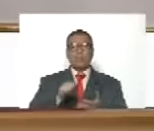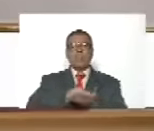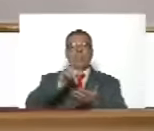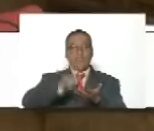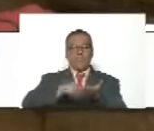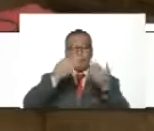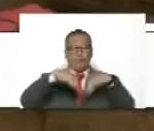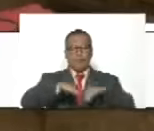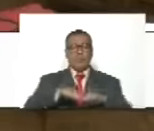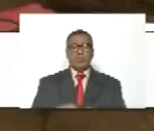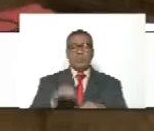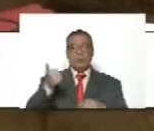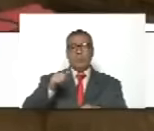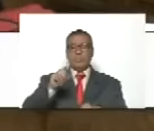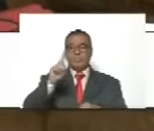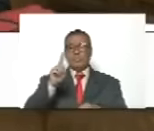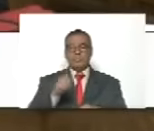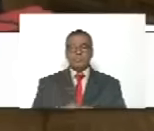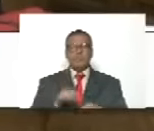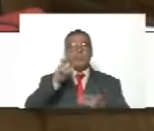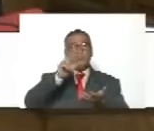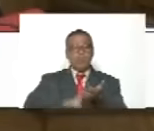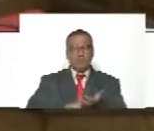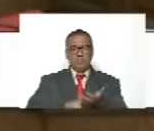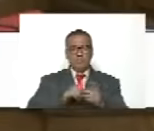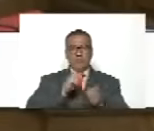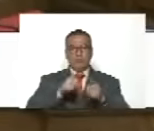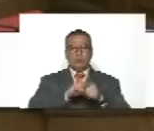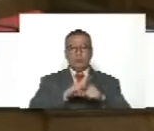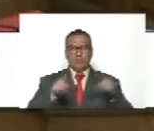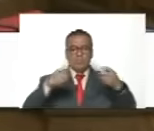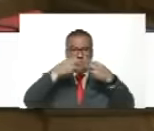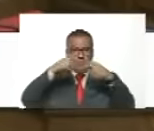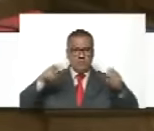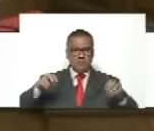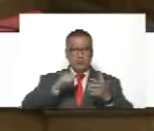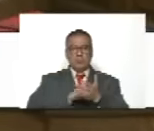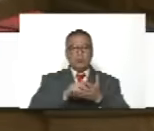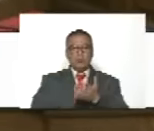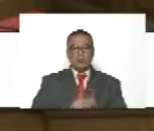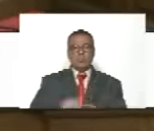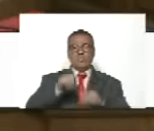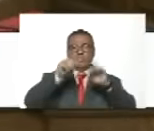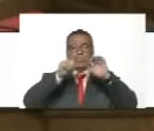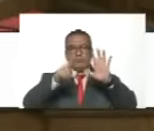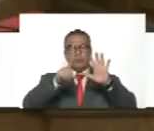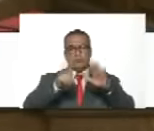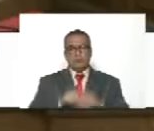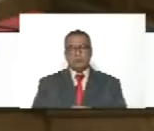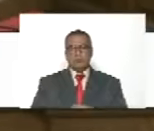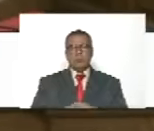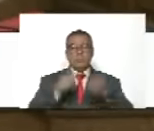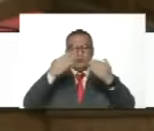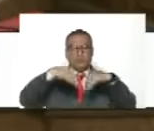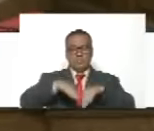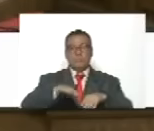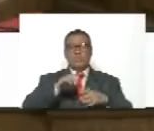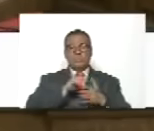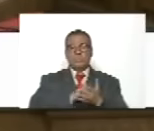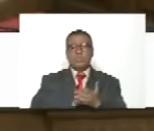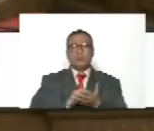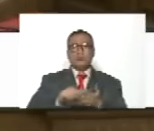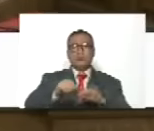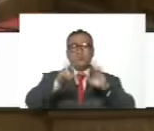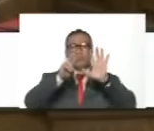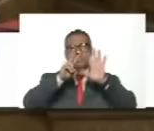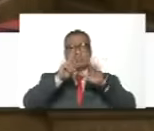Aprobado. Siguiente. Décimo primero. Se sugiere aprobar con modificación la denominación del epígrafe del artículo 6, el cual pasa a ser el epígrafe